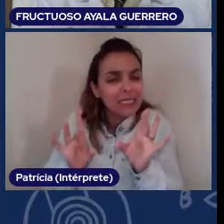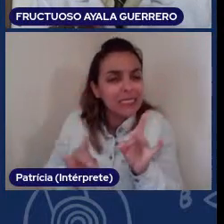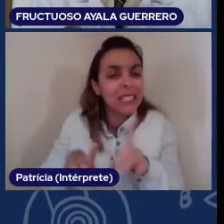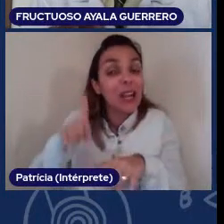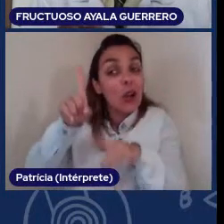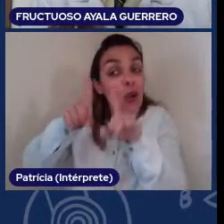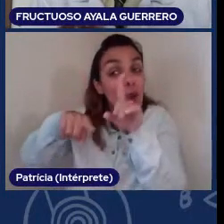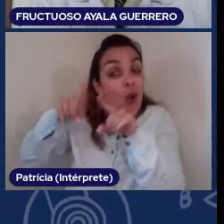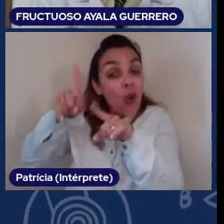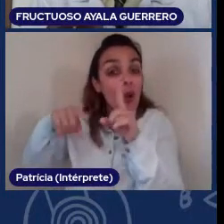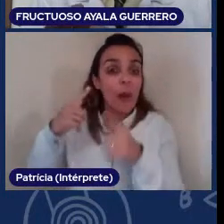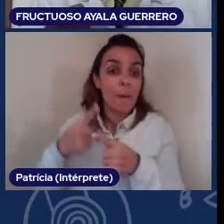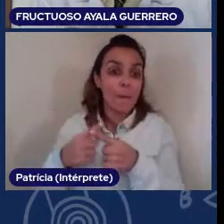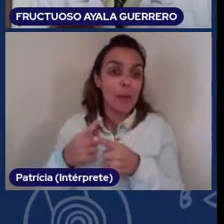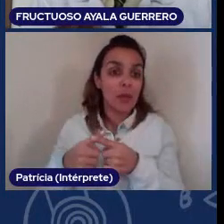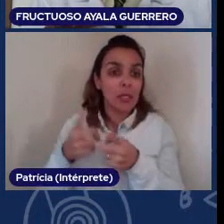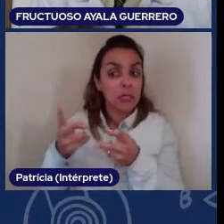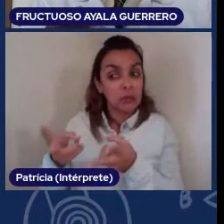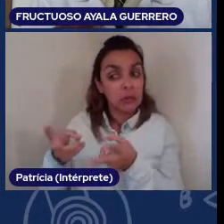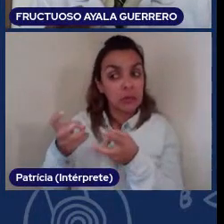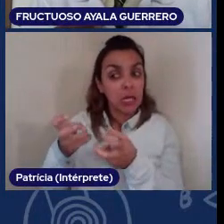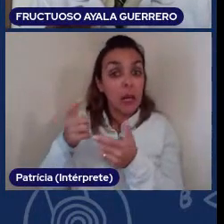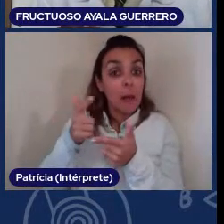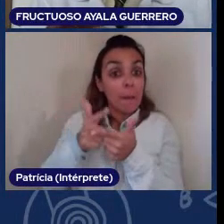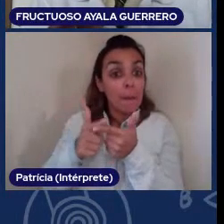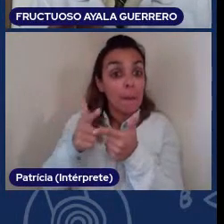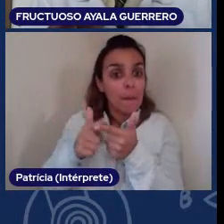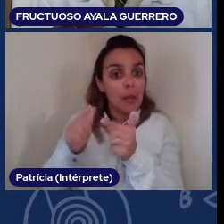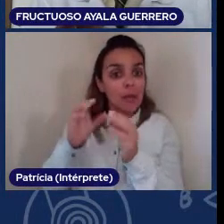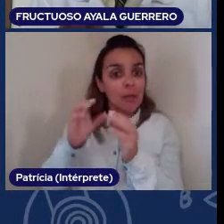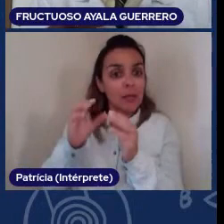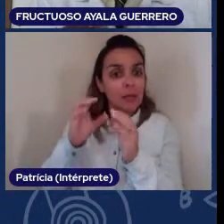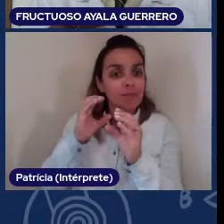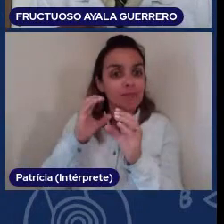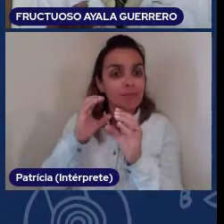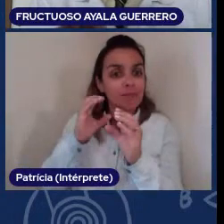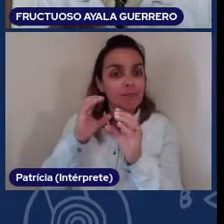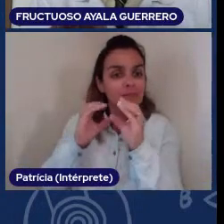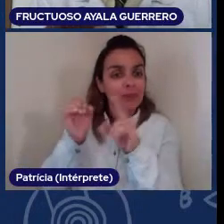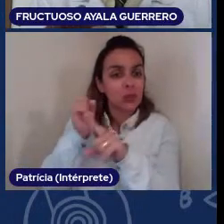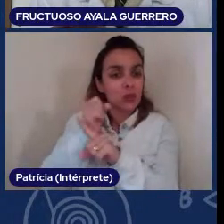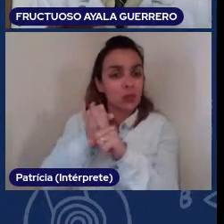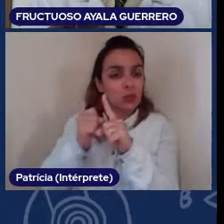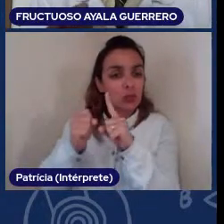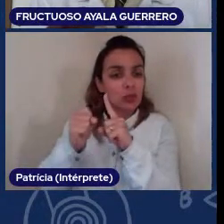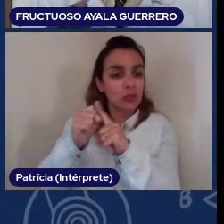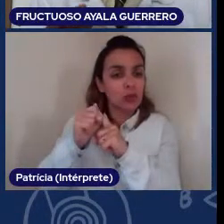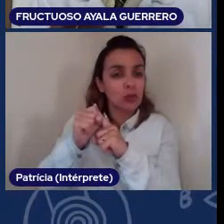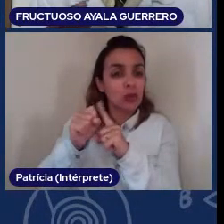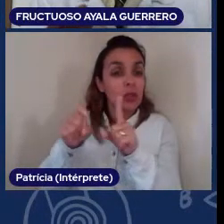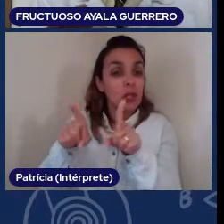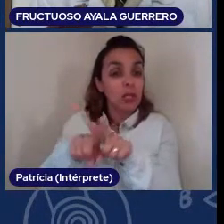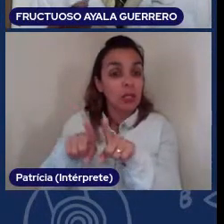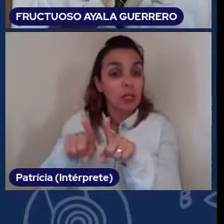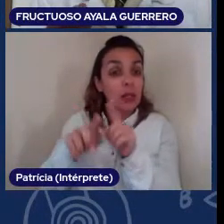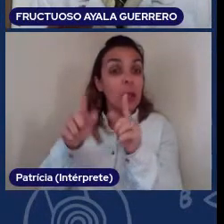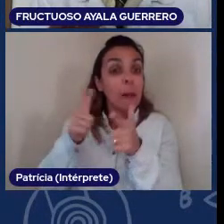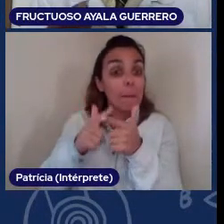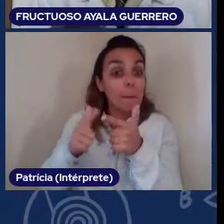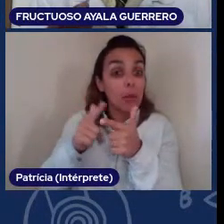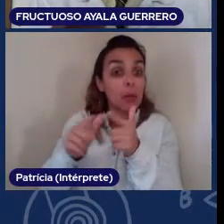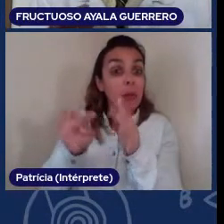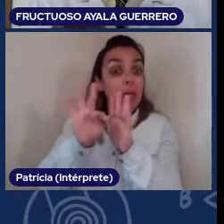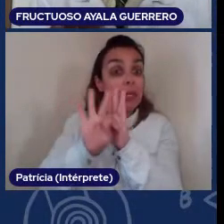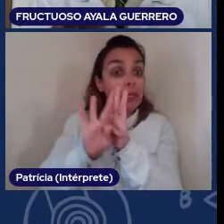porque ahí puede radicar el problema de comunicación social, ahí puede radicar el problema de la teoría de la mente,